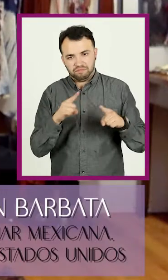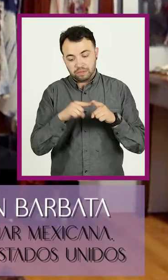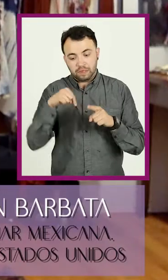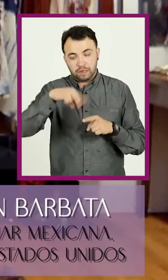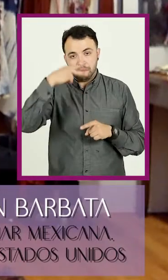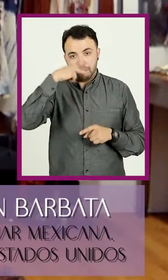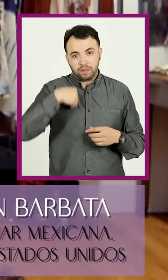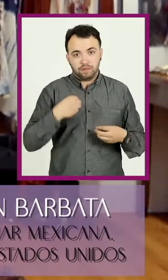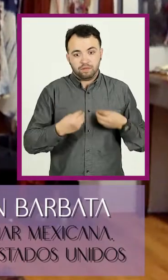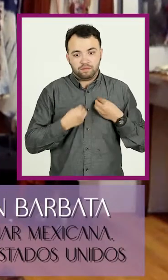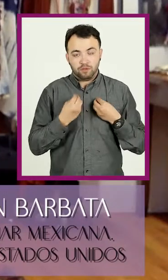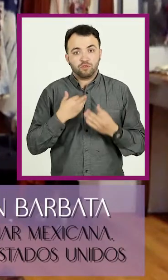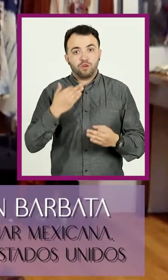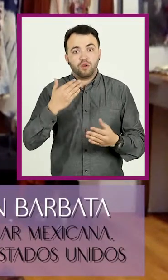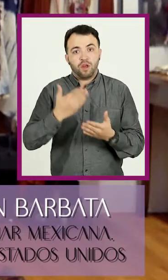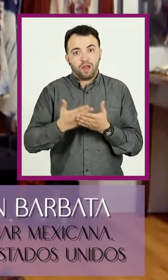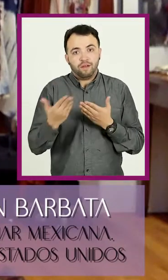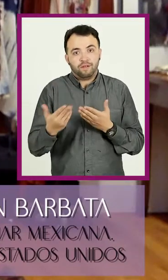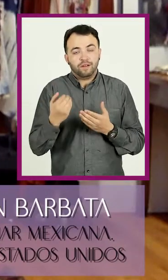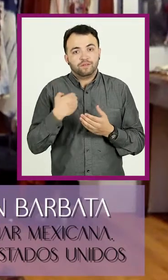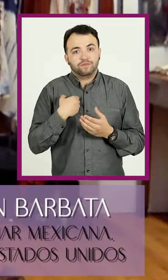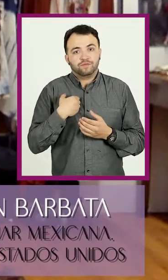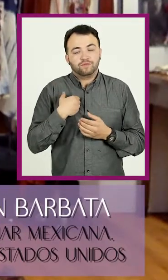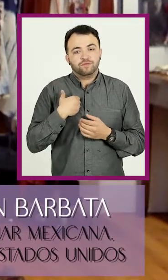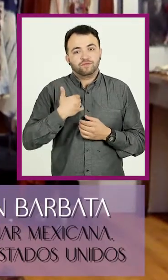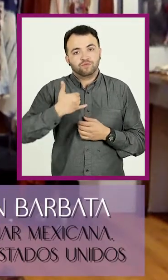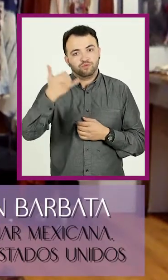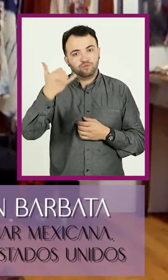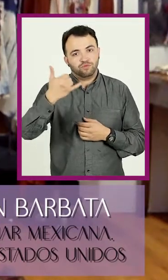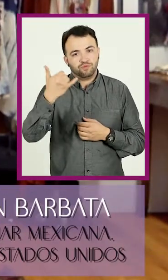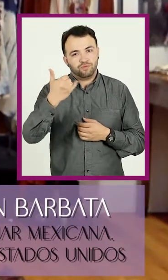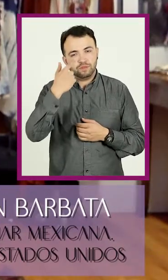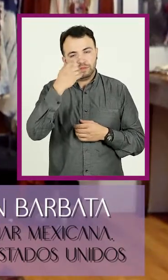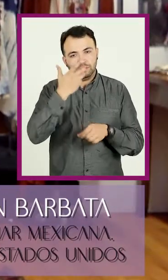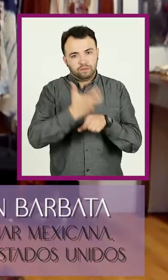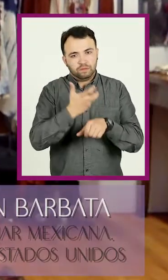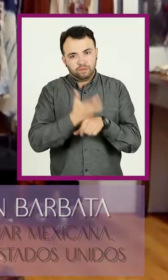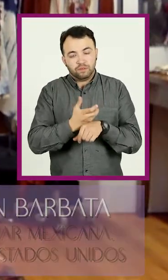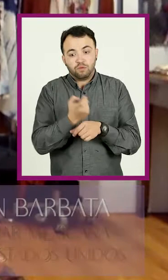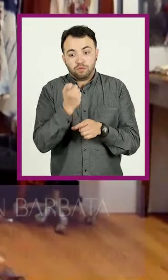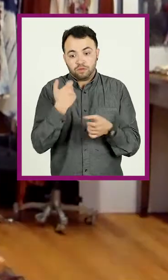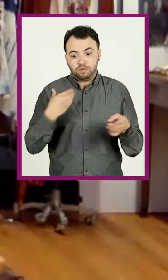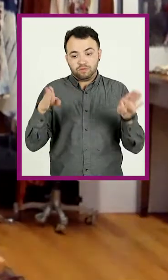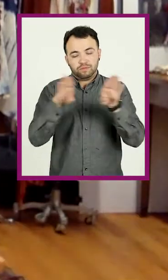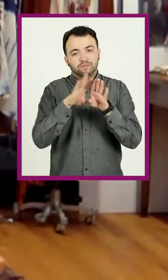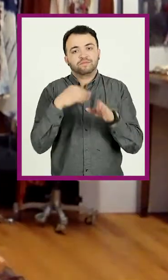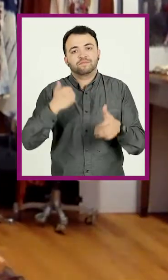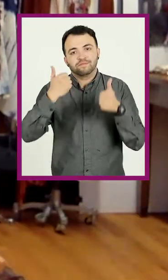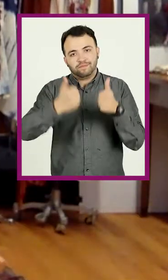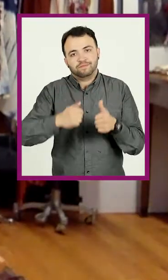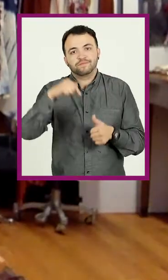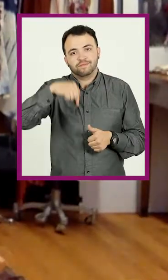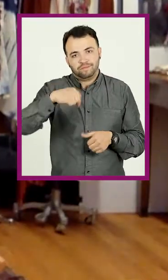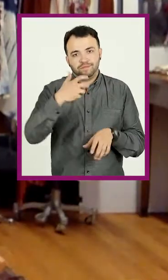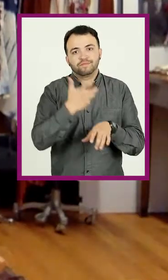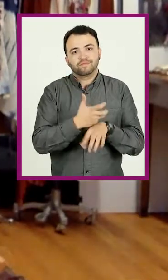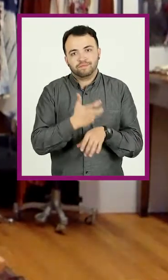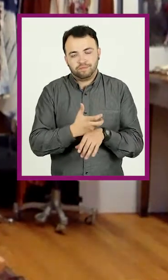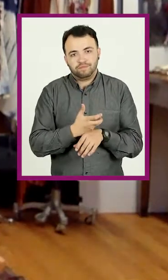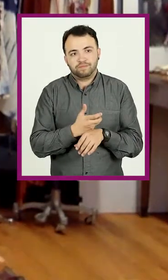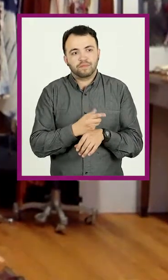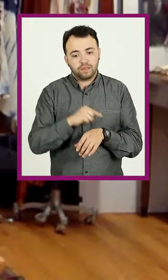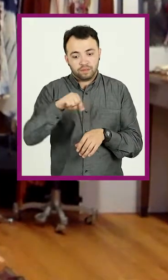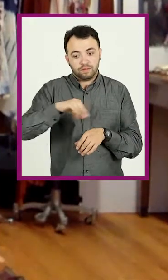encuentro actualmente en Brooklyn, Nueva York. Desde el confinamiento aquí estoy. Y estoy en una zona en la que